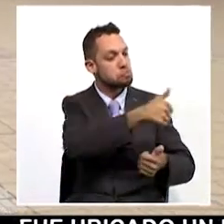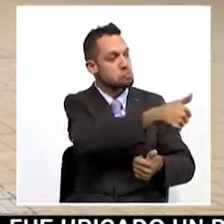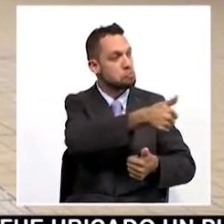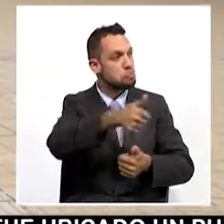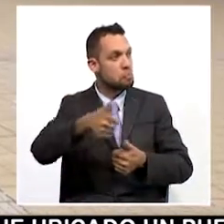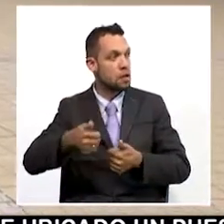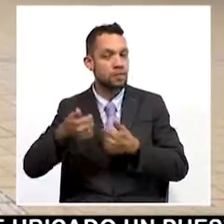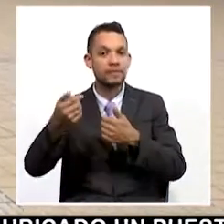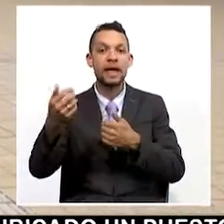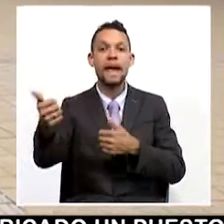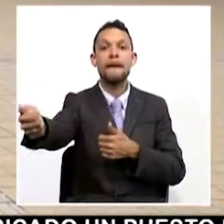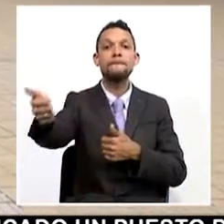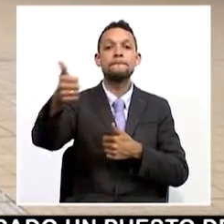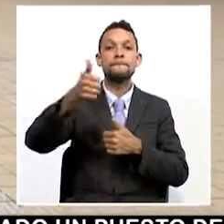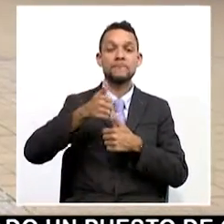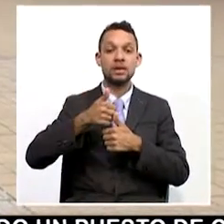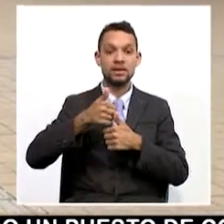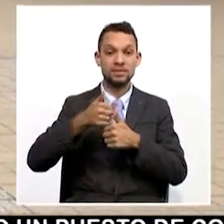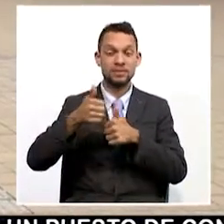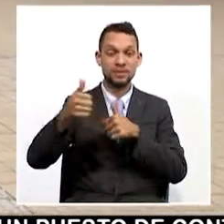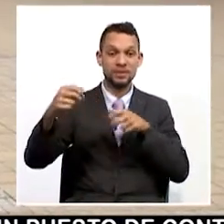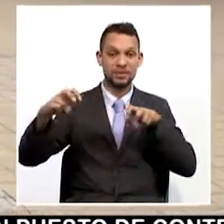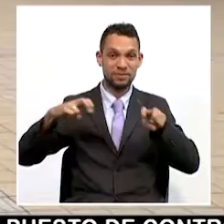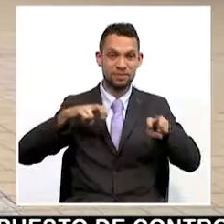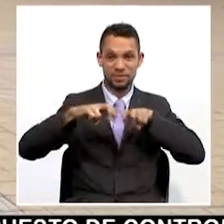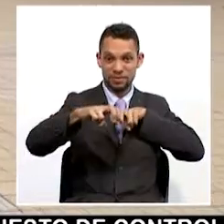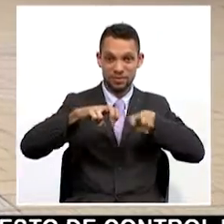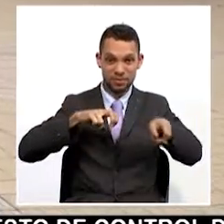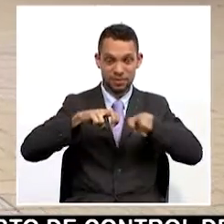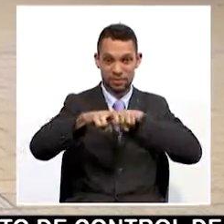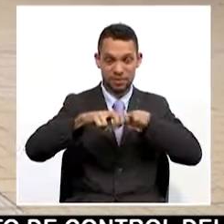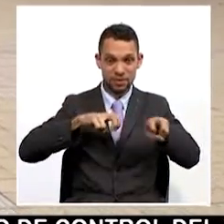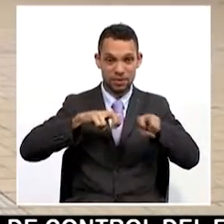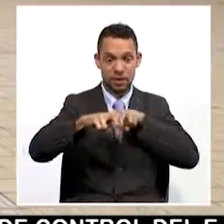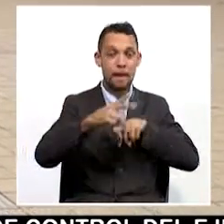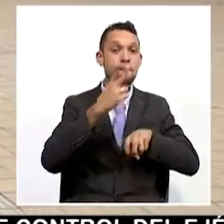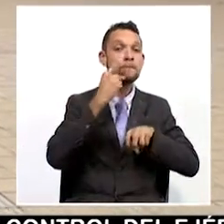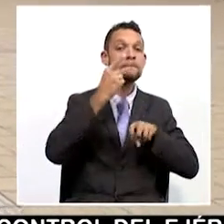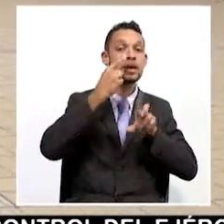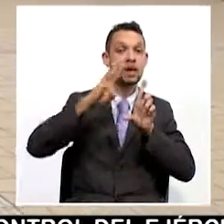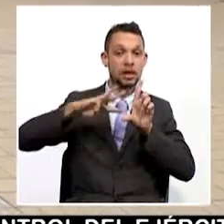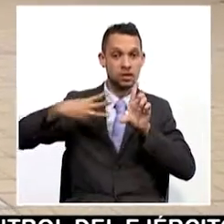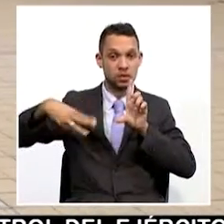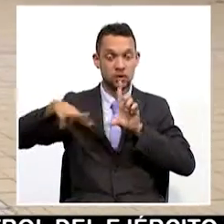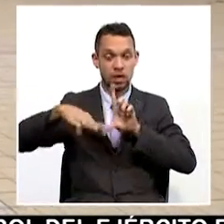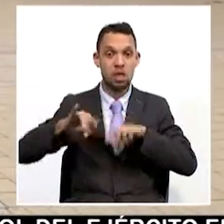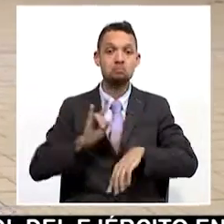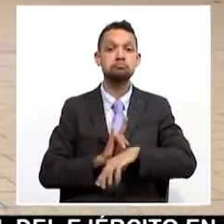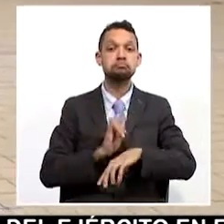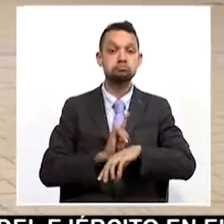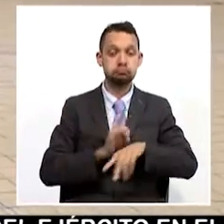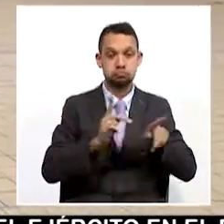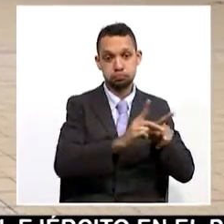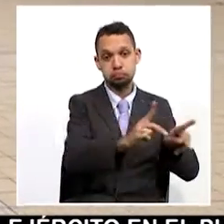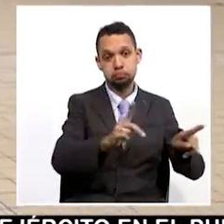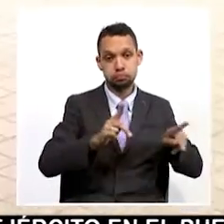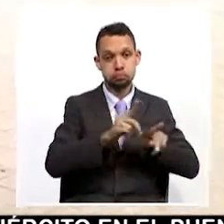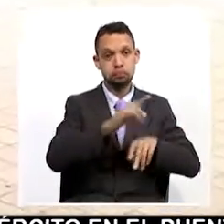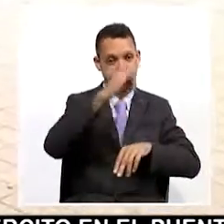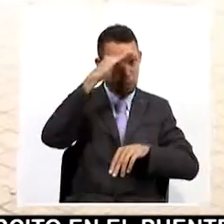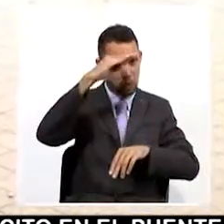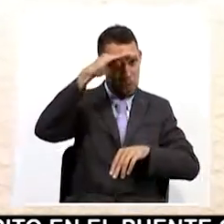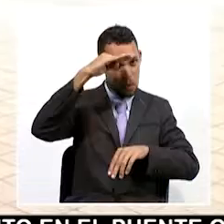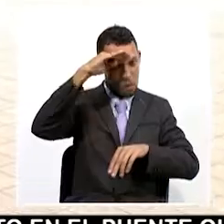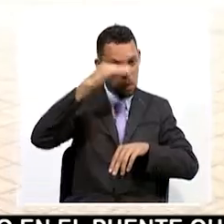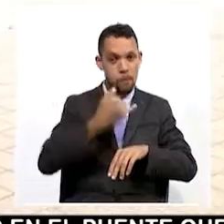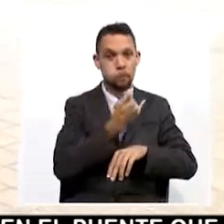recibiendo los vehículos que del viaducto desde Dos Quebradas conectan con la ciudad de Pereira. Hay dos CAI móviles en este sector y otros pasando el